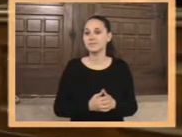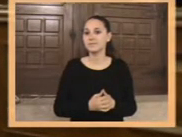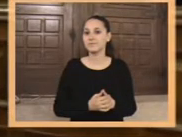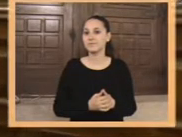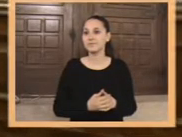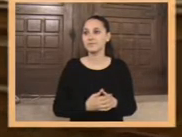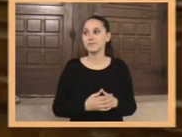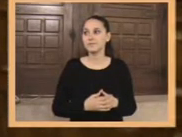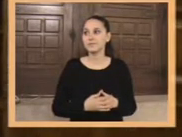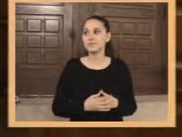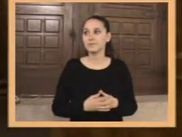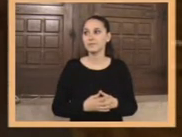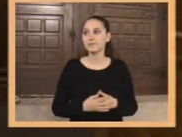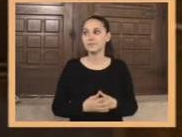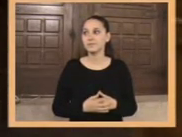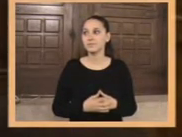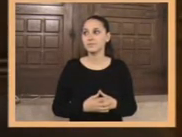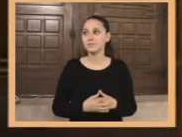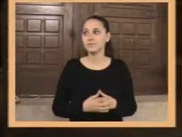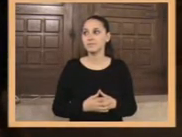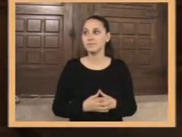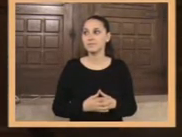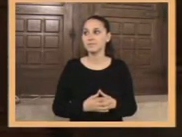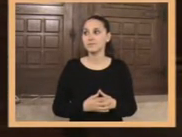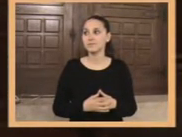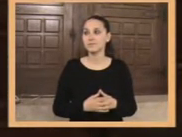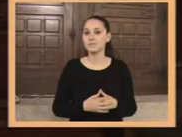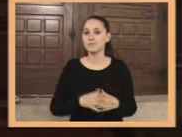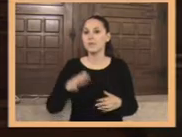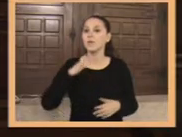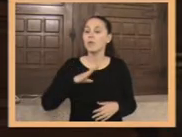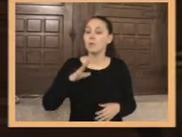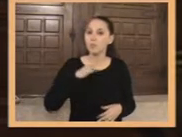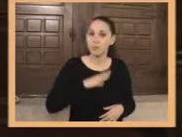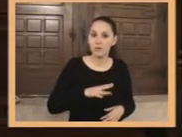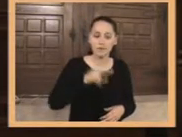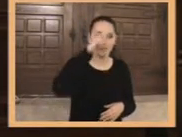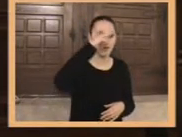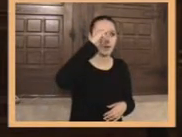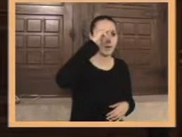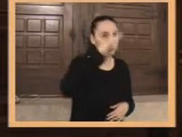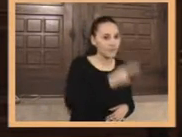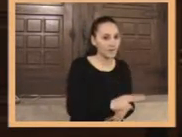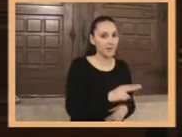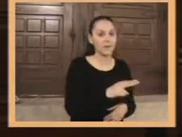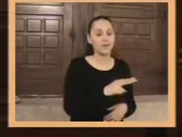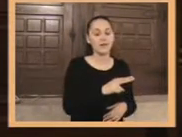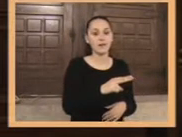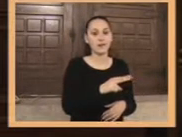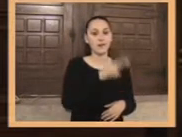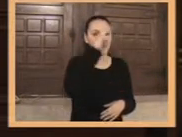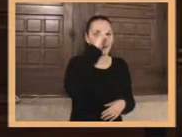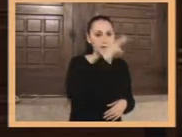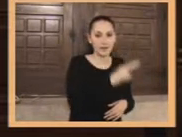El tener... En ningún momento ha faltado el respeto a nadie, así que no se alteren, que cuando se